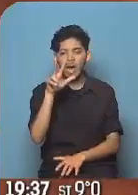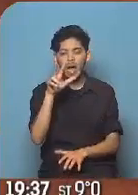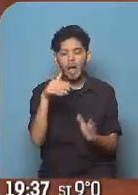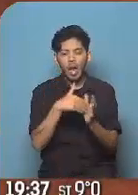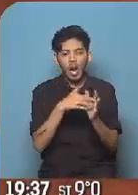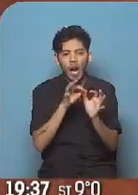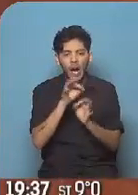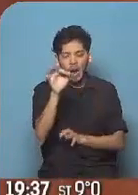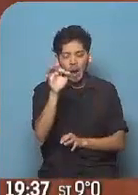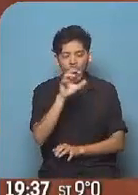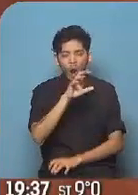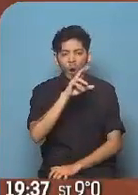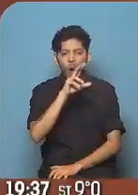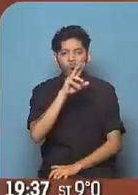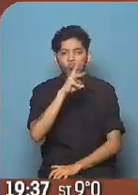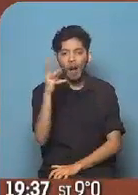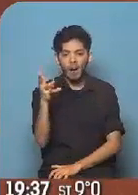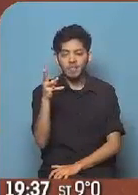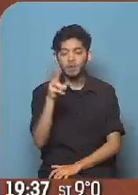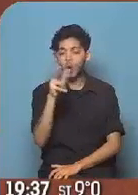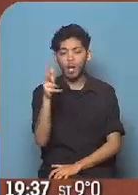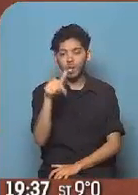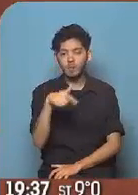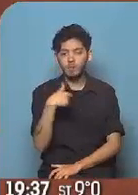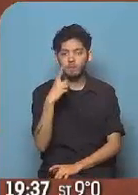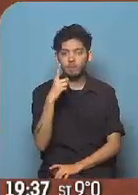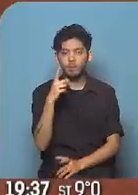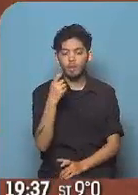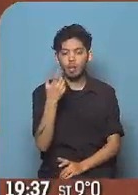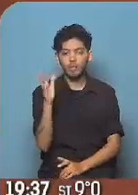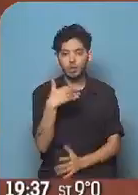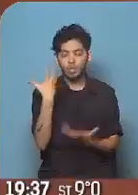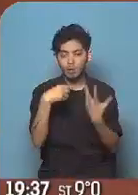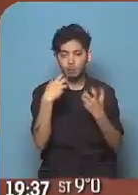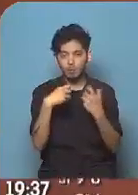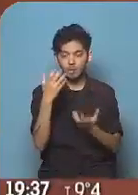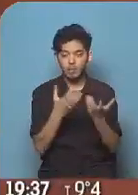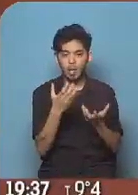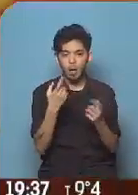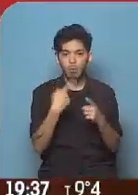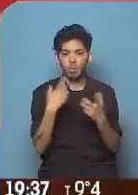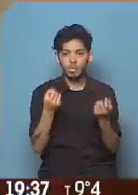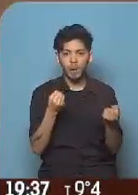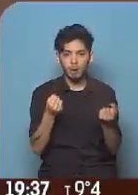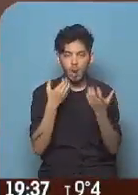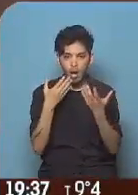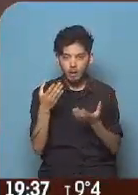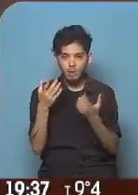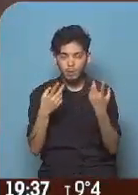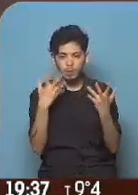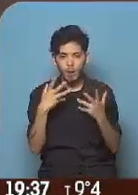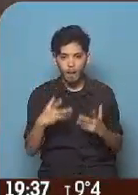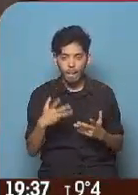cuadrados, y donde el 90% del transporte de carga se realiza a través del camión, se calcula que